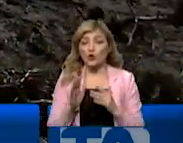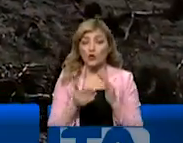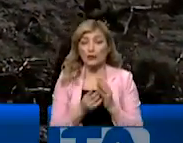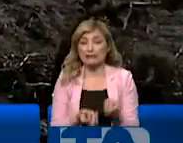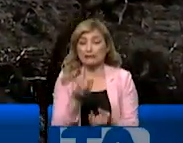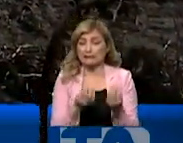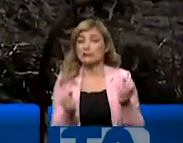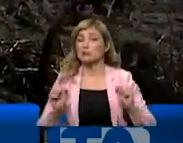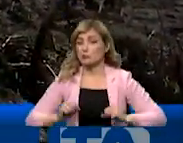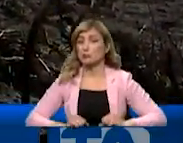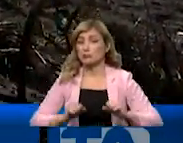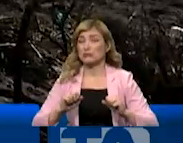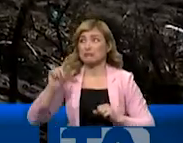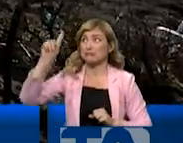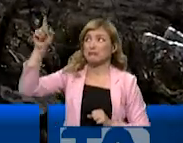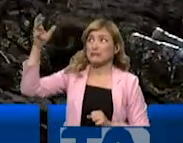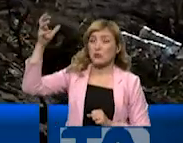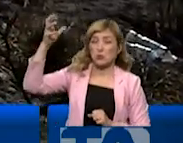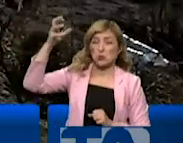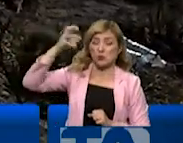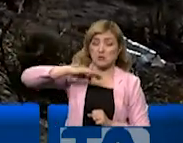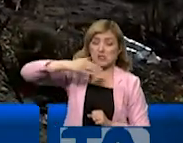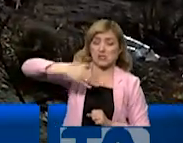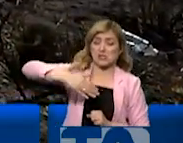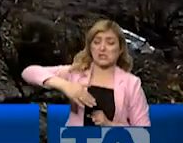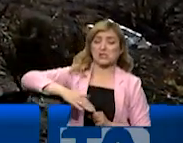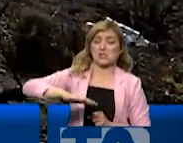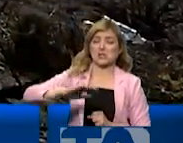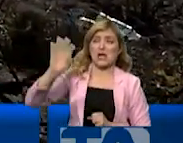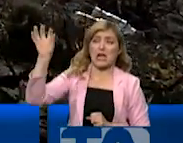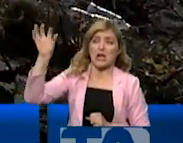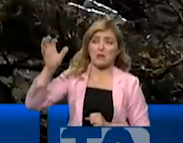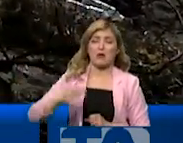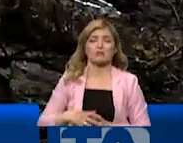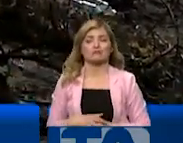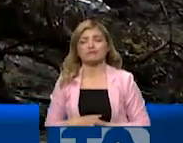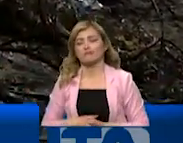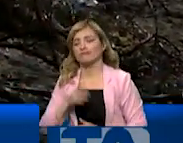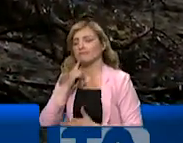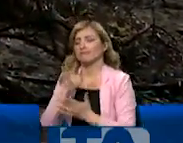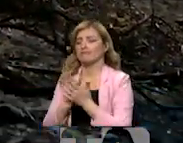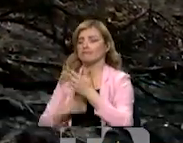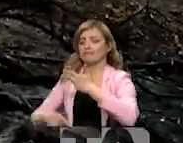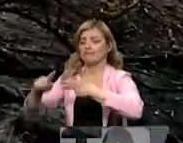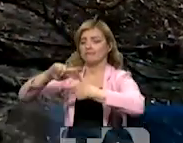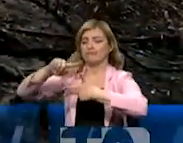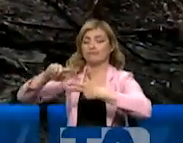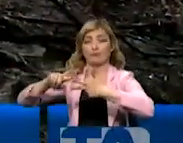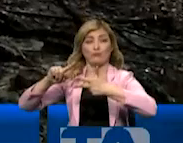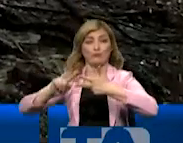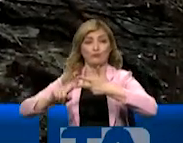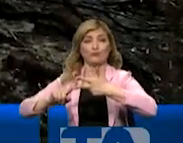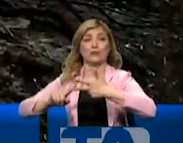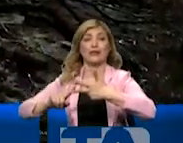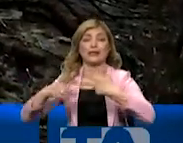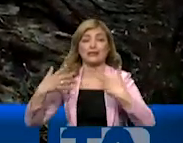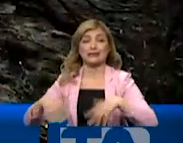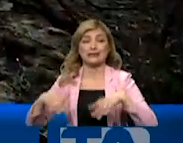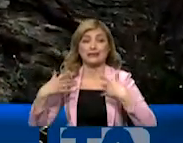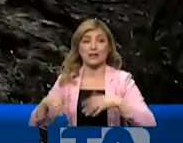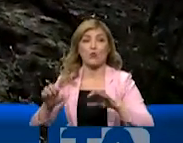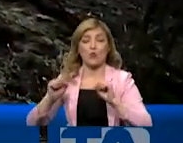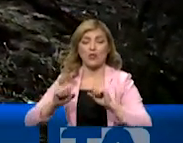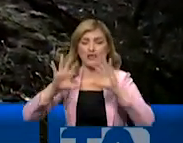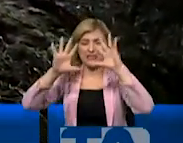reactivar debido a las pendientes y al clima así es creo que son tres factores los cuales han impedido que se pueda